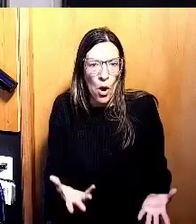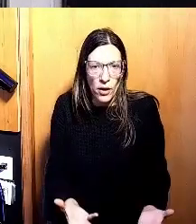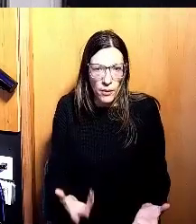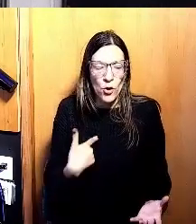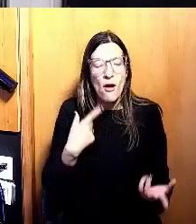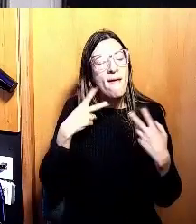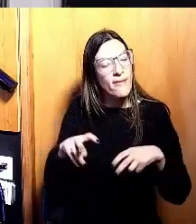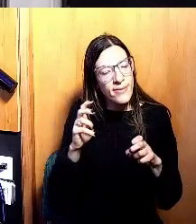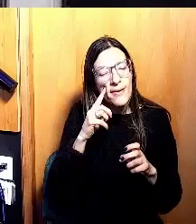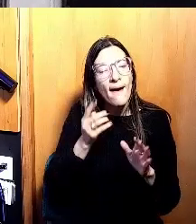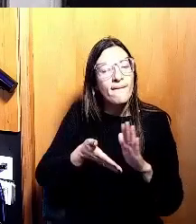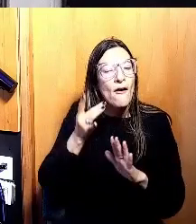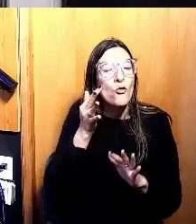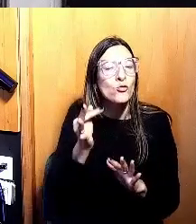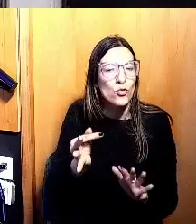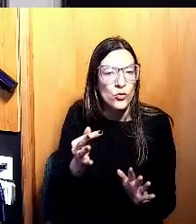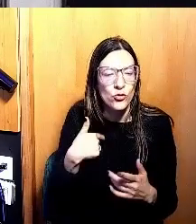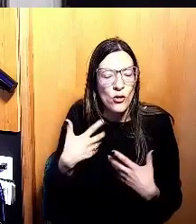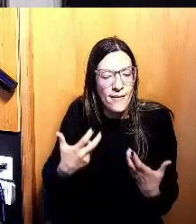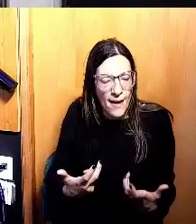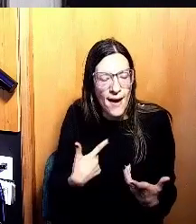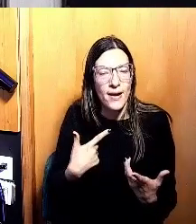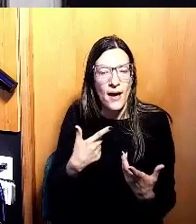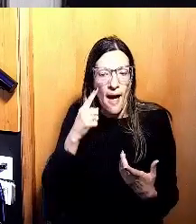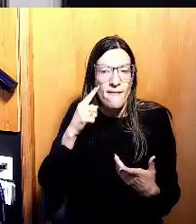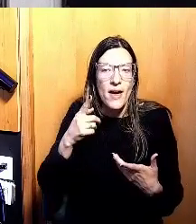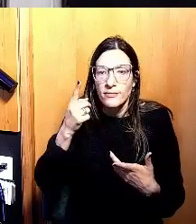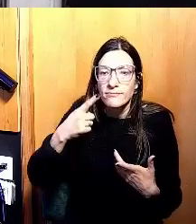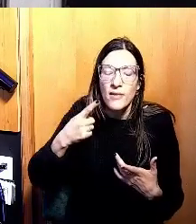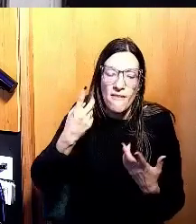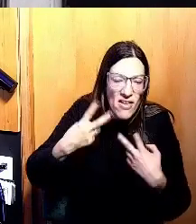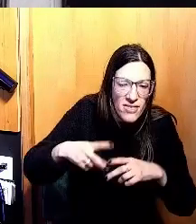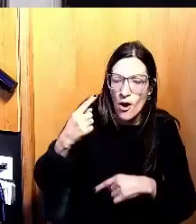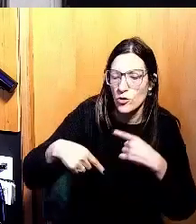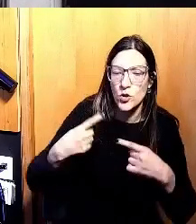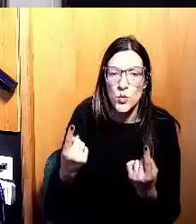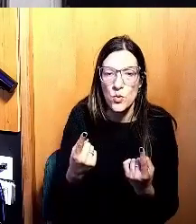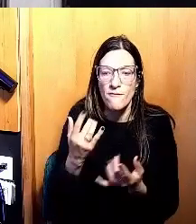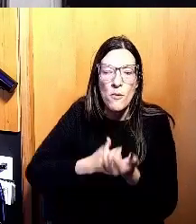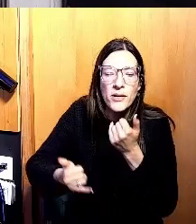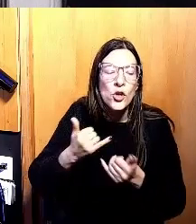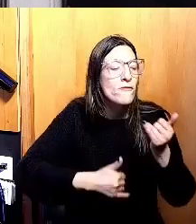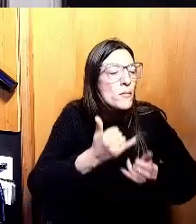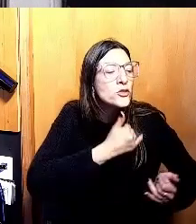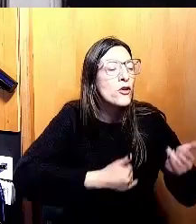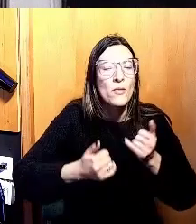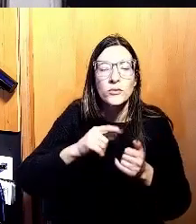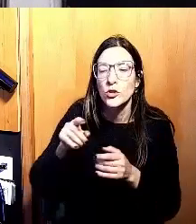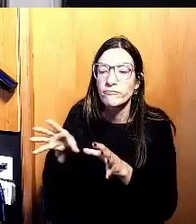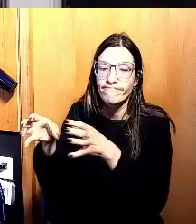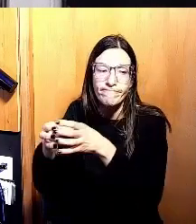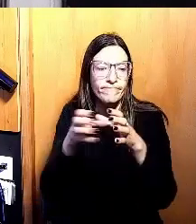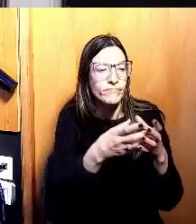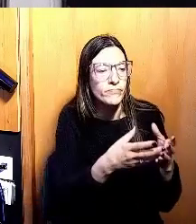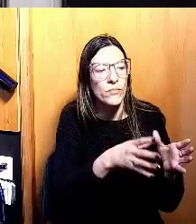es una fuente de nuevos datos abiertos que vamos a tener y que se espera que